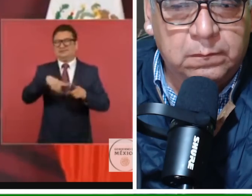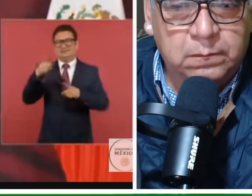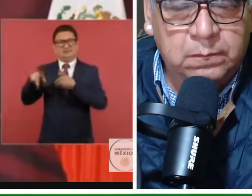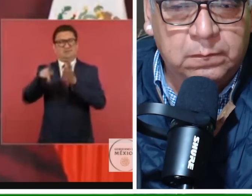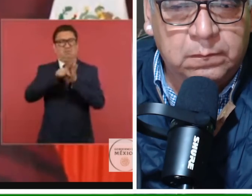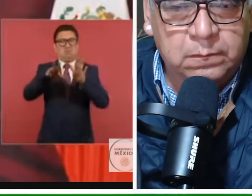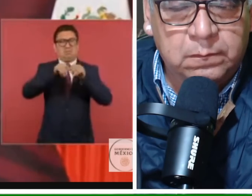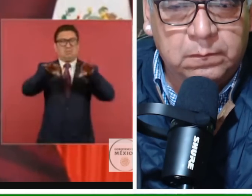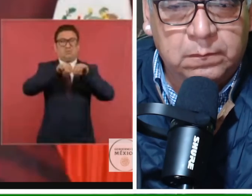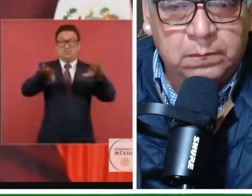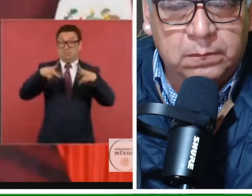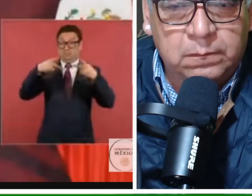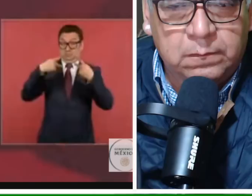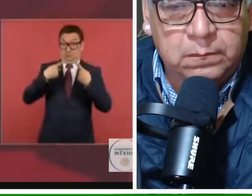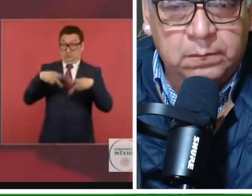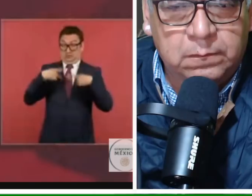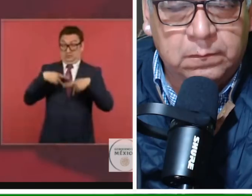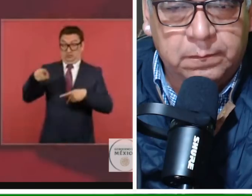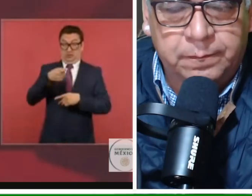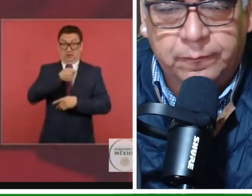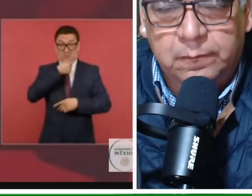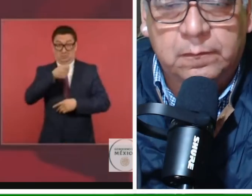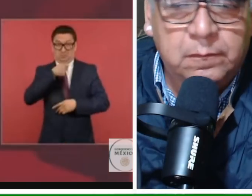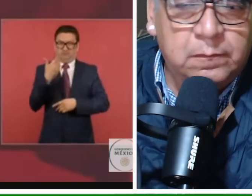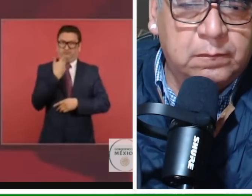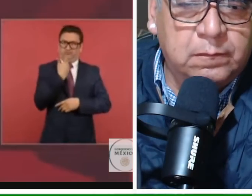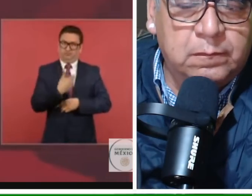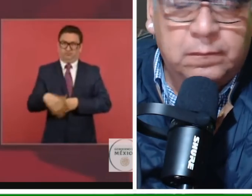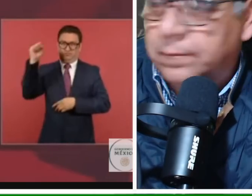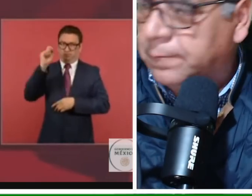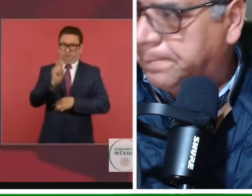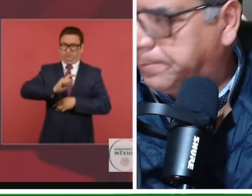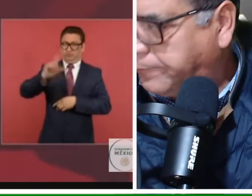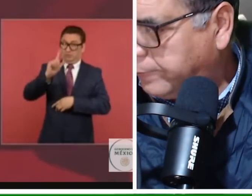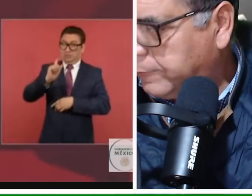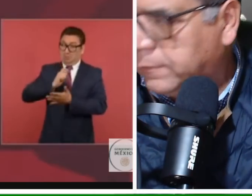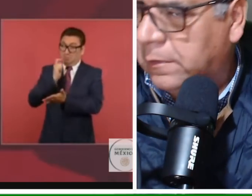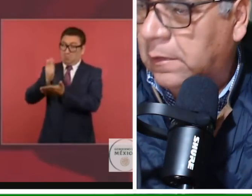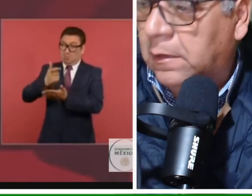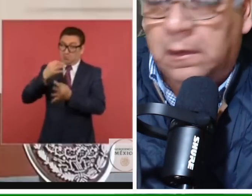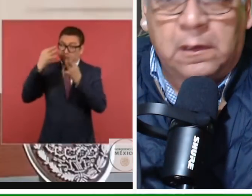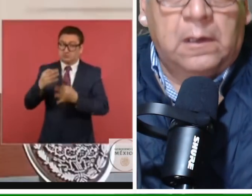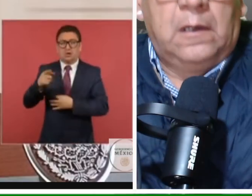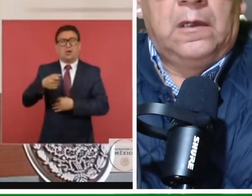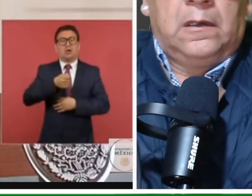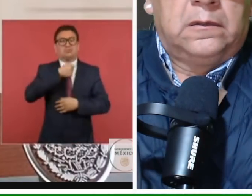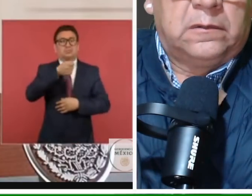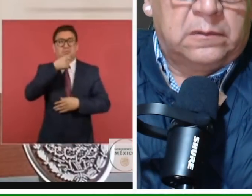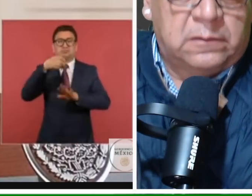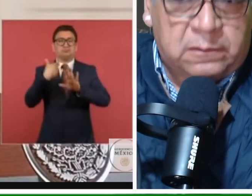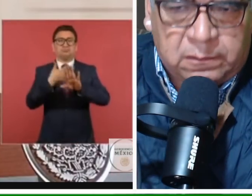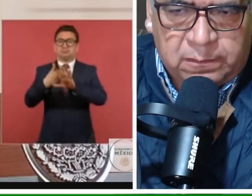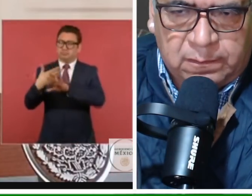los periodistas más famosos, mejor pagados, intelectuales del